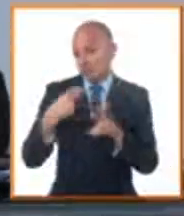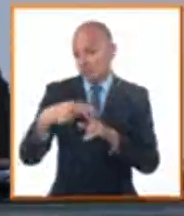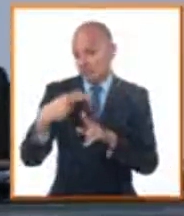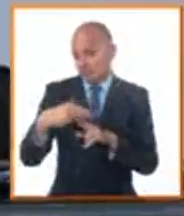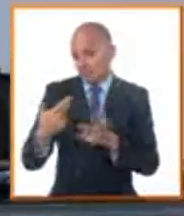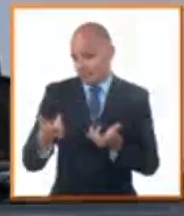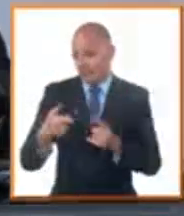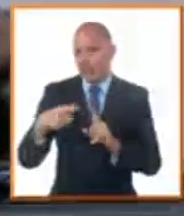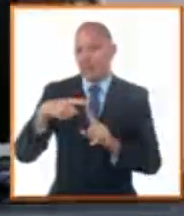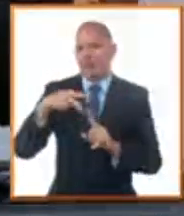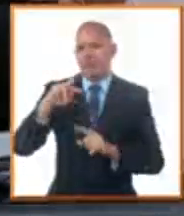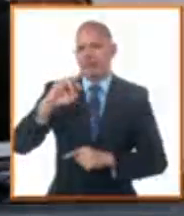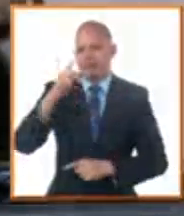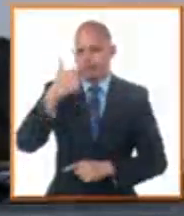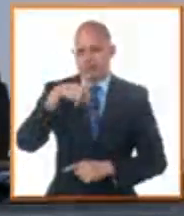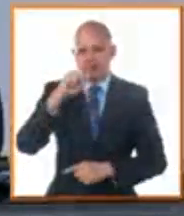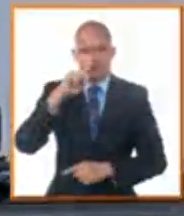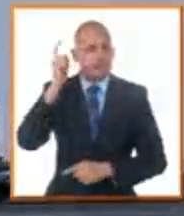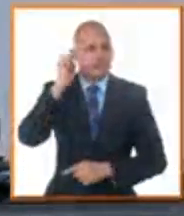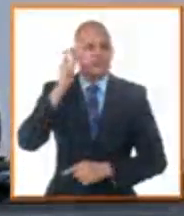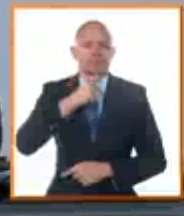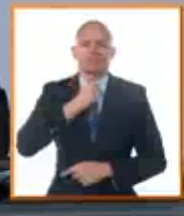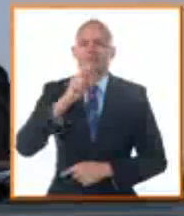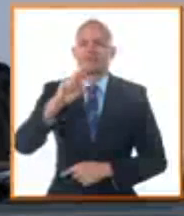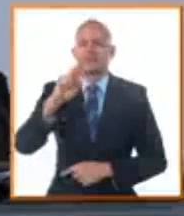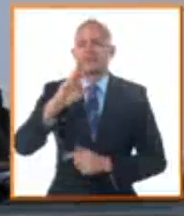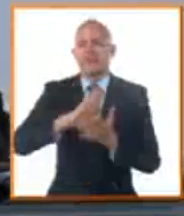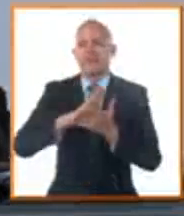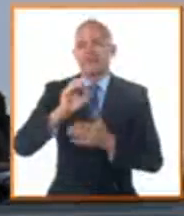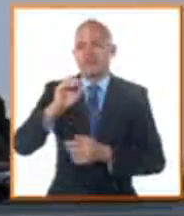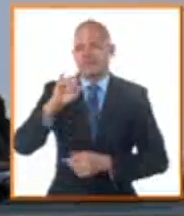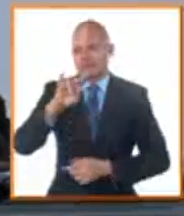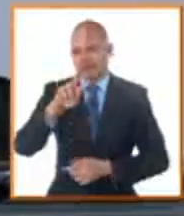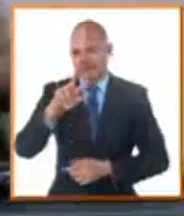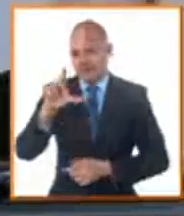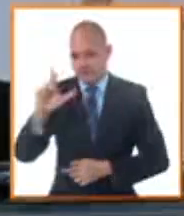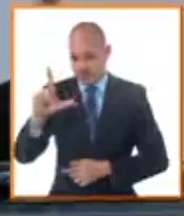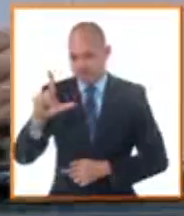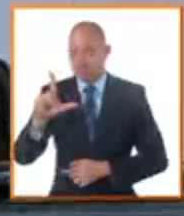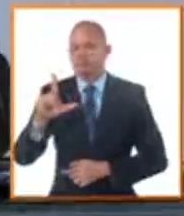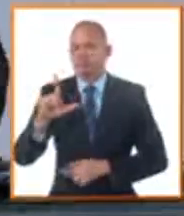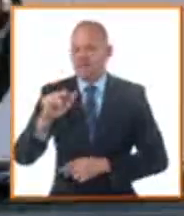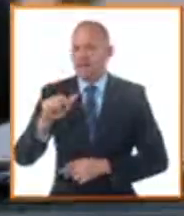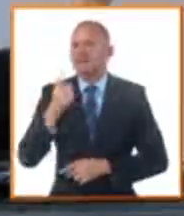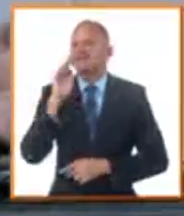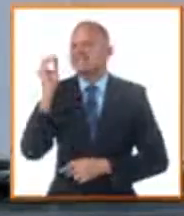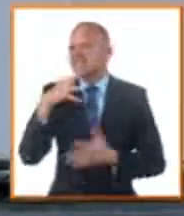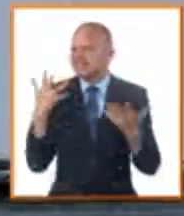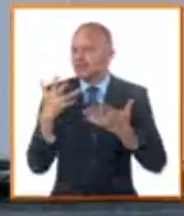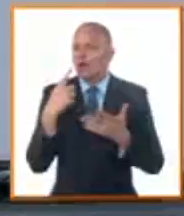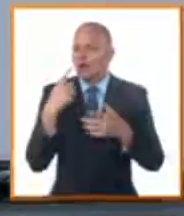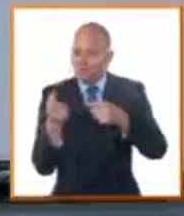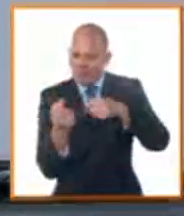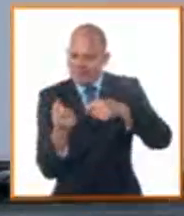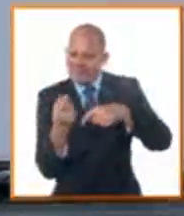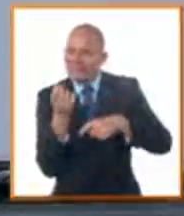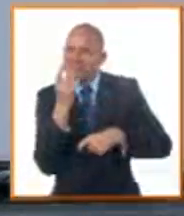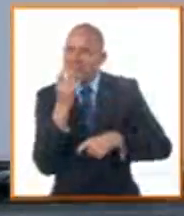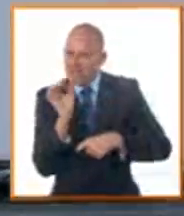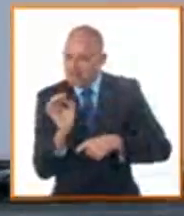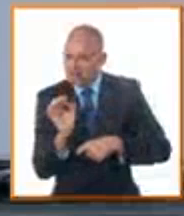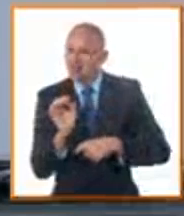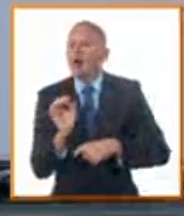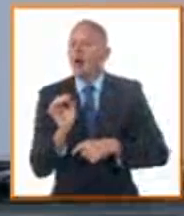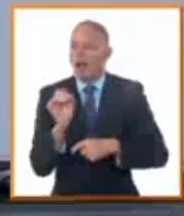desarrollo de este proyecto, además que ha sido premiado con los premios de la Academia de Ciencias, premios de innovación en